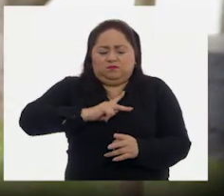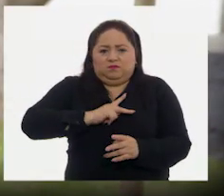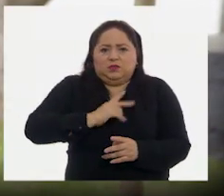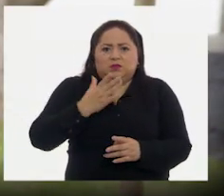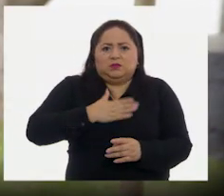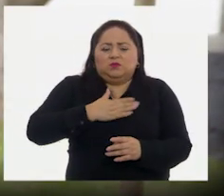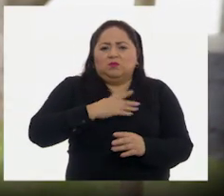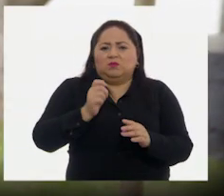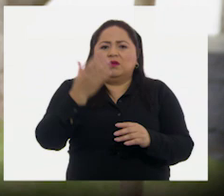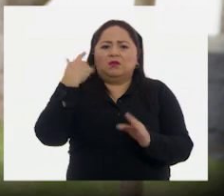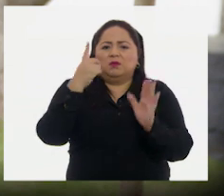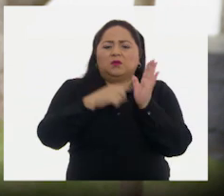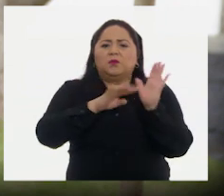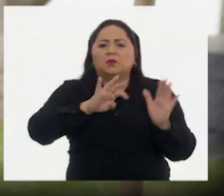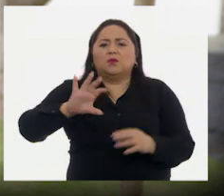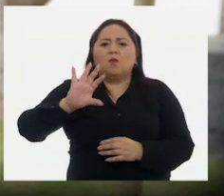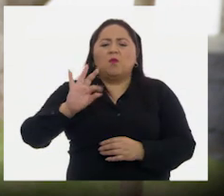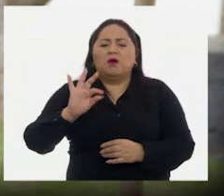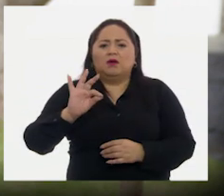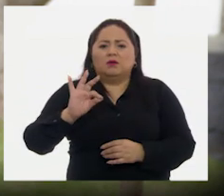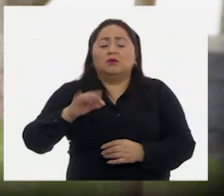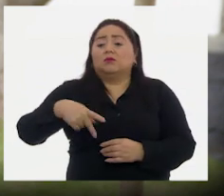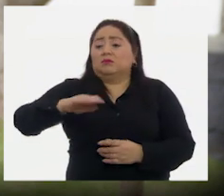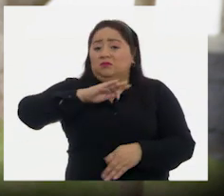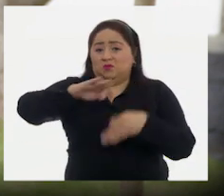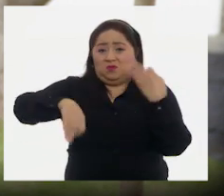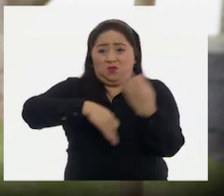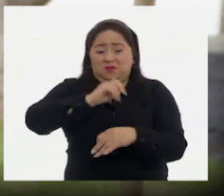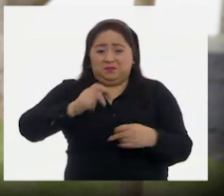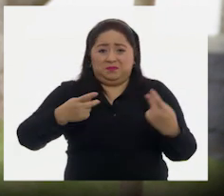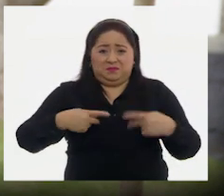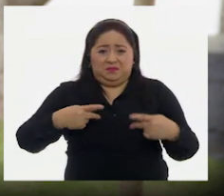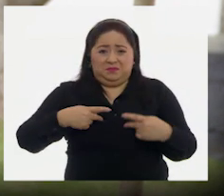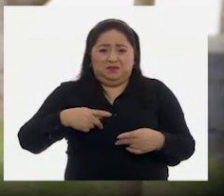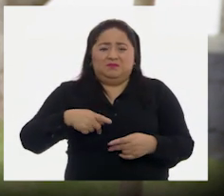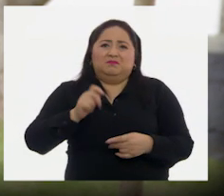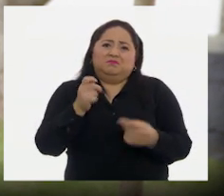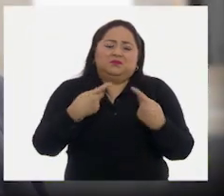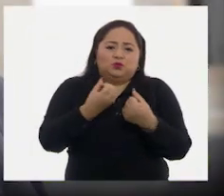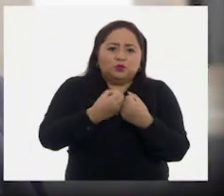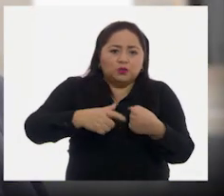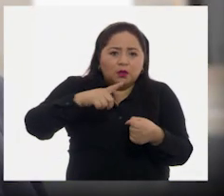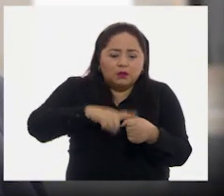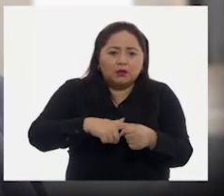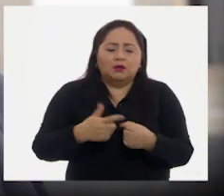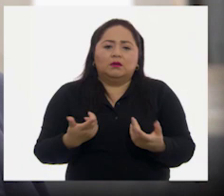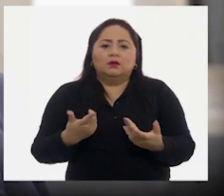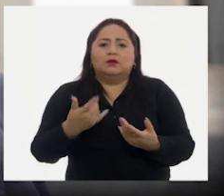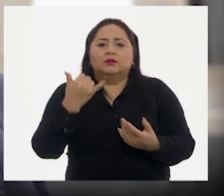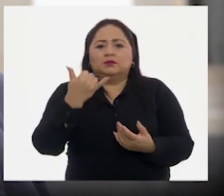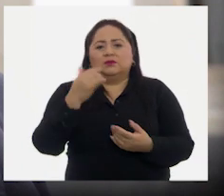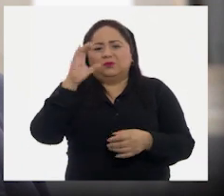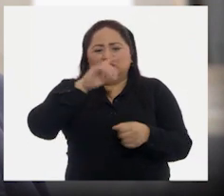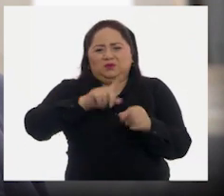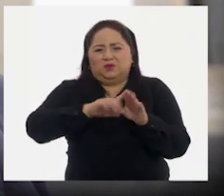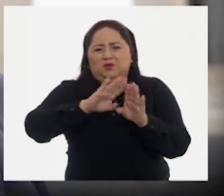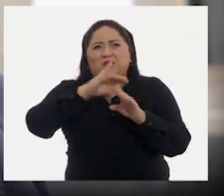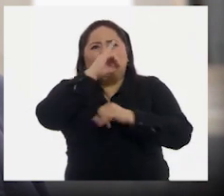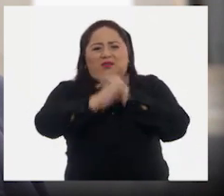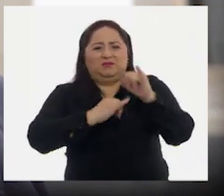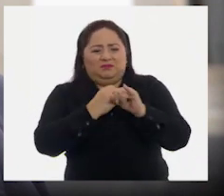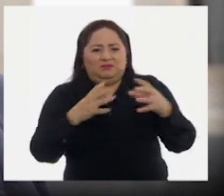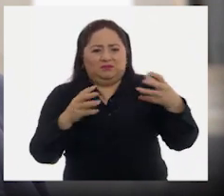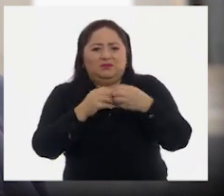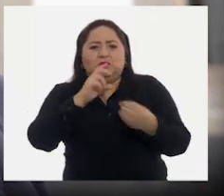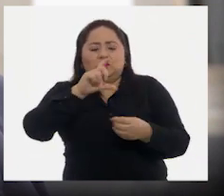porque a partir de 1940 todos los regímenes y la sociedad y las editoriales internacionales